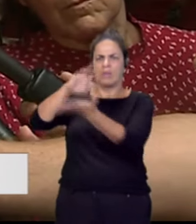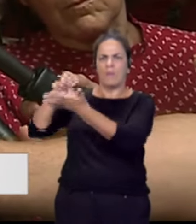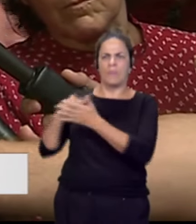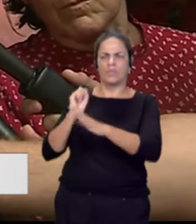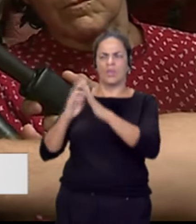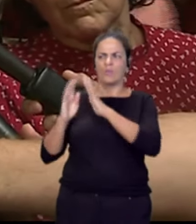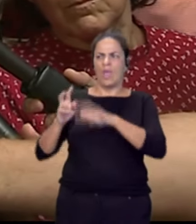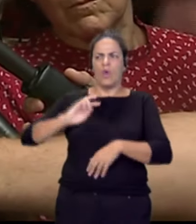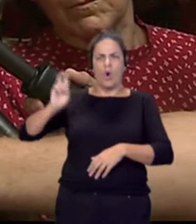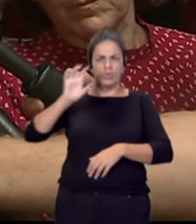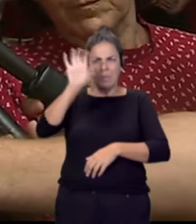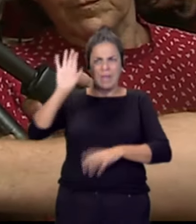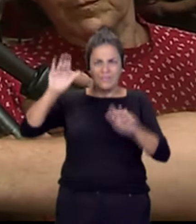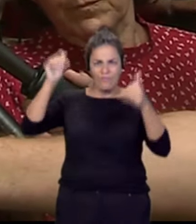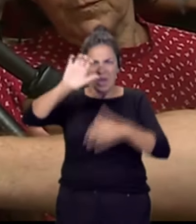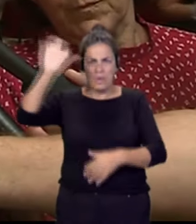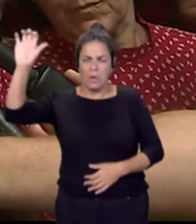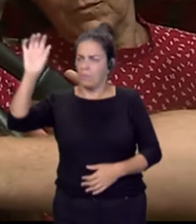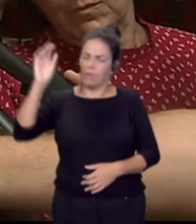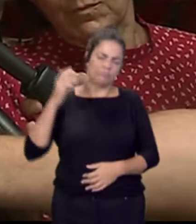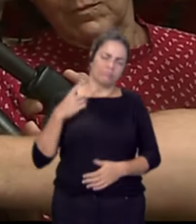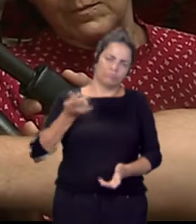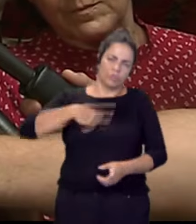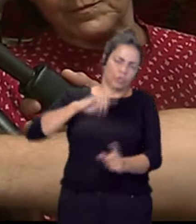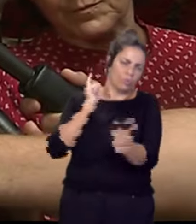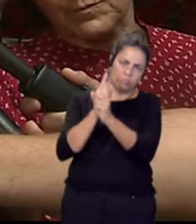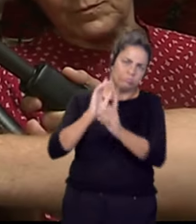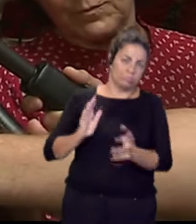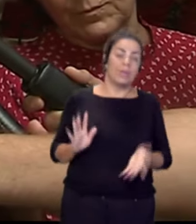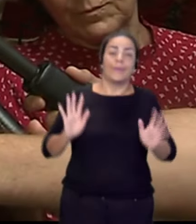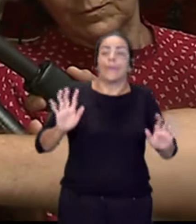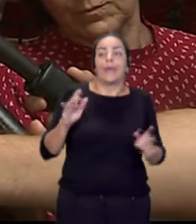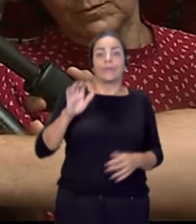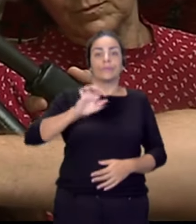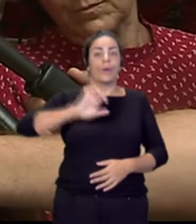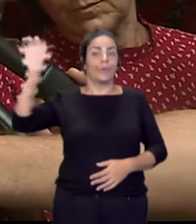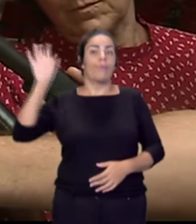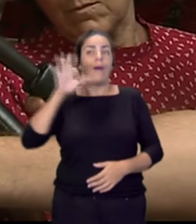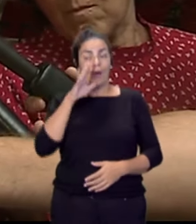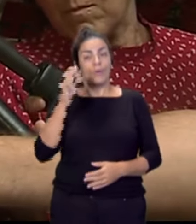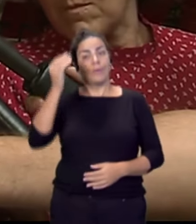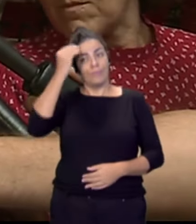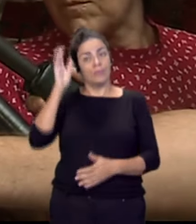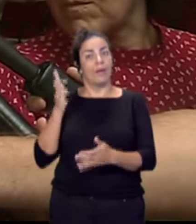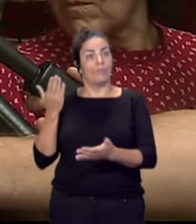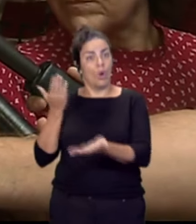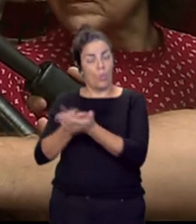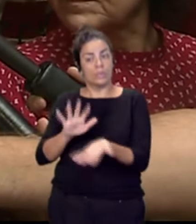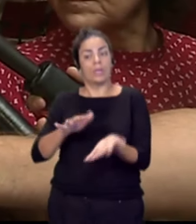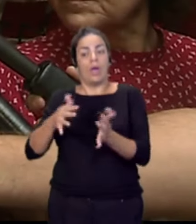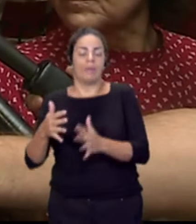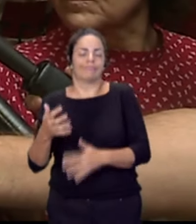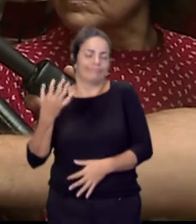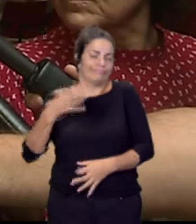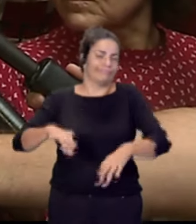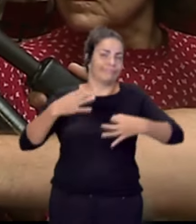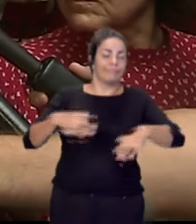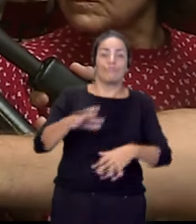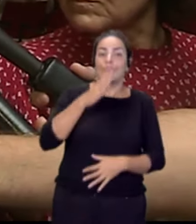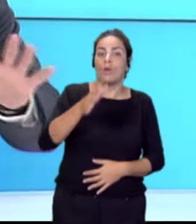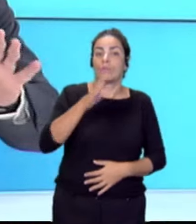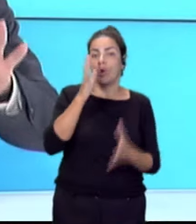tercero. Pero eso es algo que no nos debe extrañar, que la Unión Europea esté transitando por ese camino, porque es el resultado del pacto migratorio del